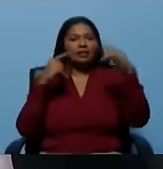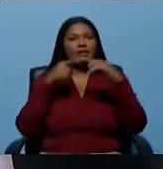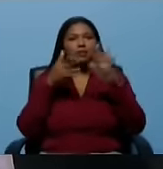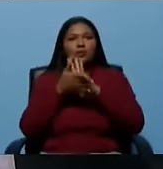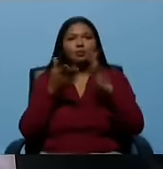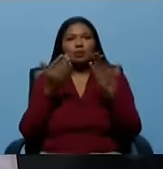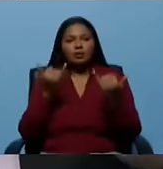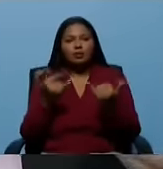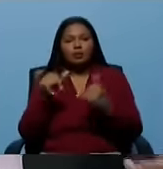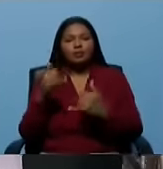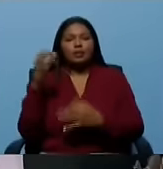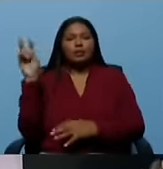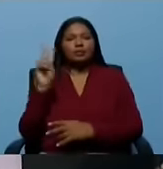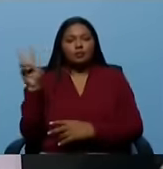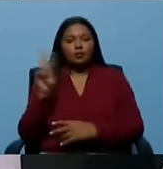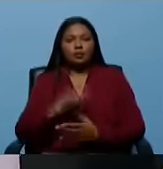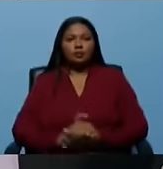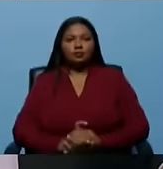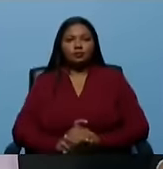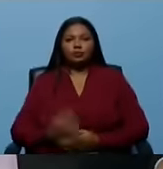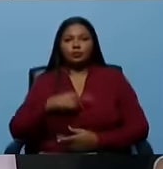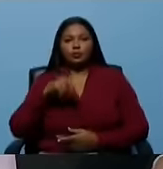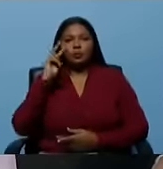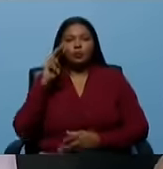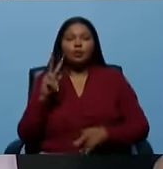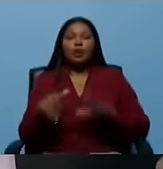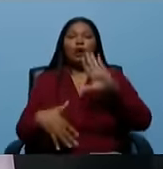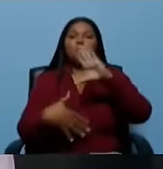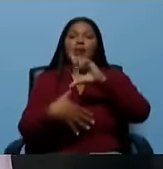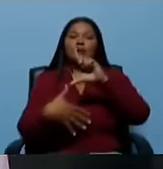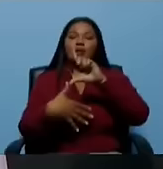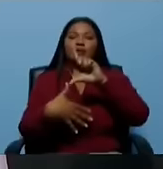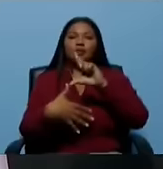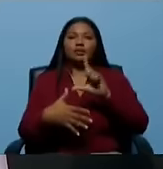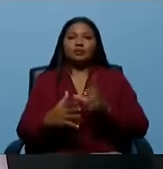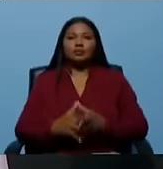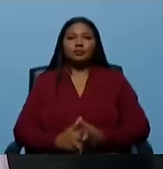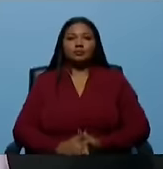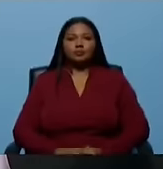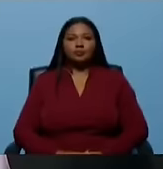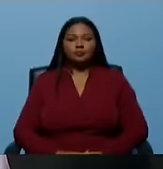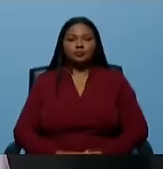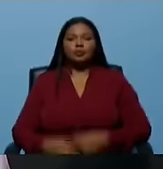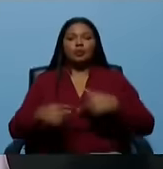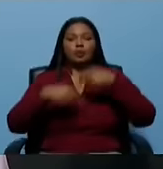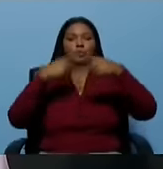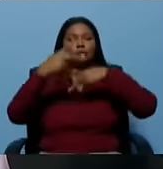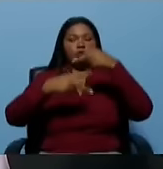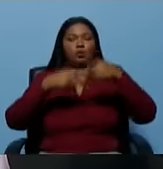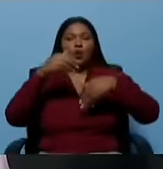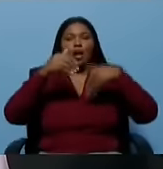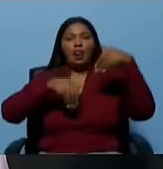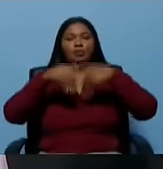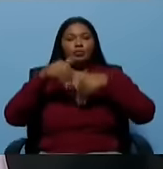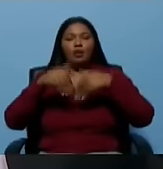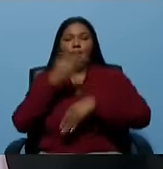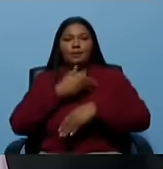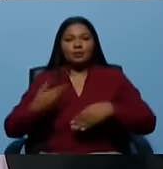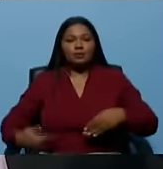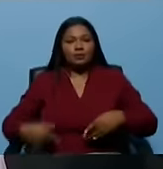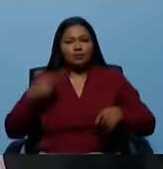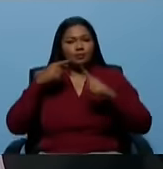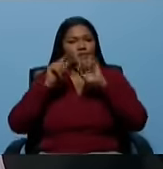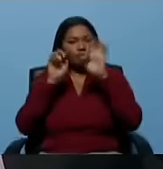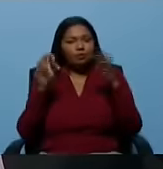justamente en Venezuela con incidencia también en América Latina sobre todo luego del pasado proceso electoral presidencial no esta especie de